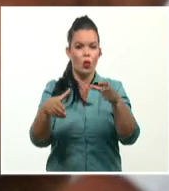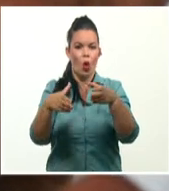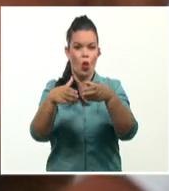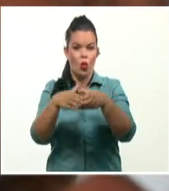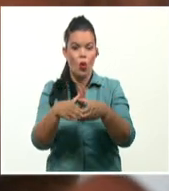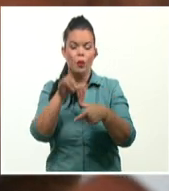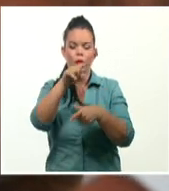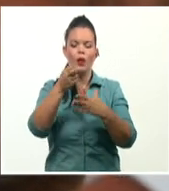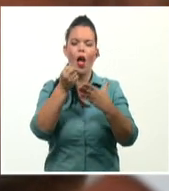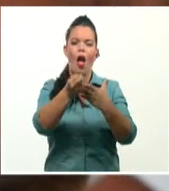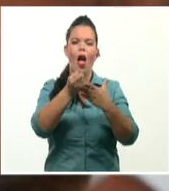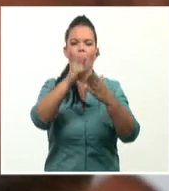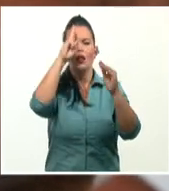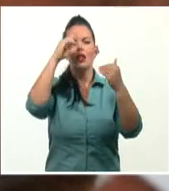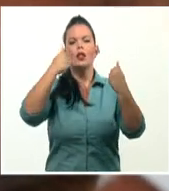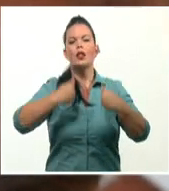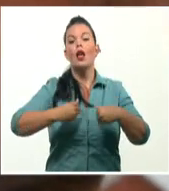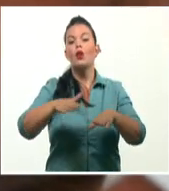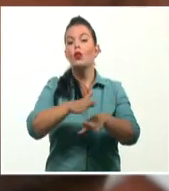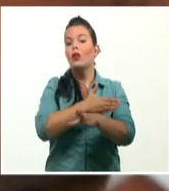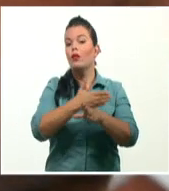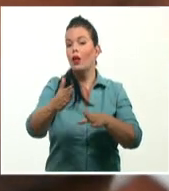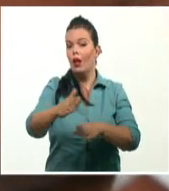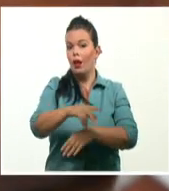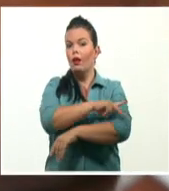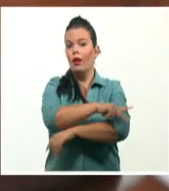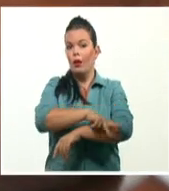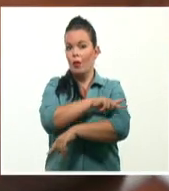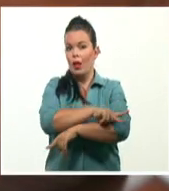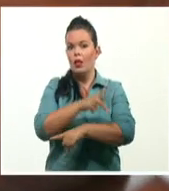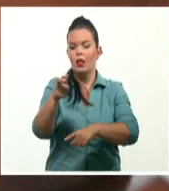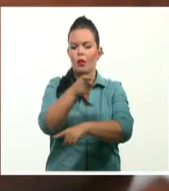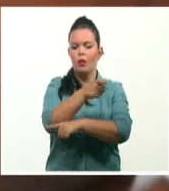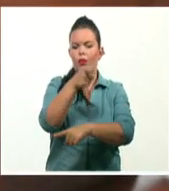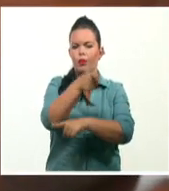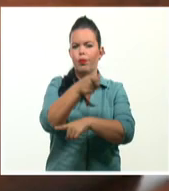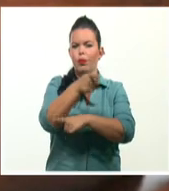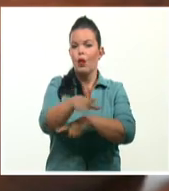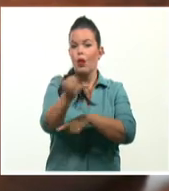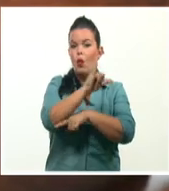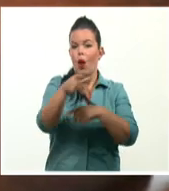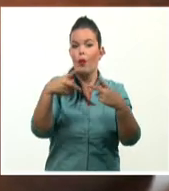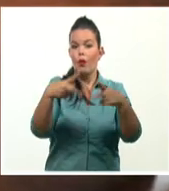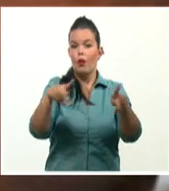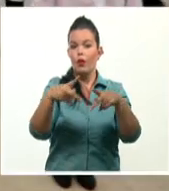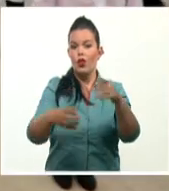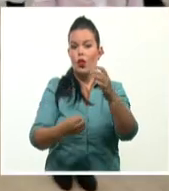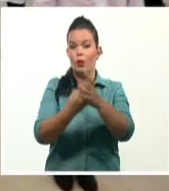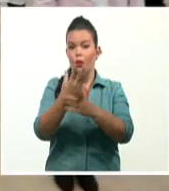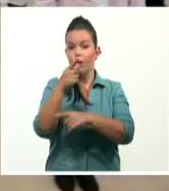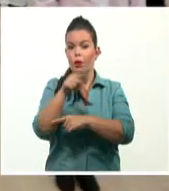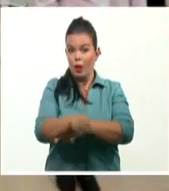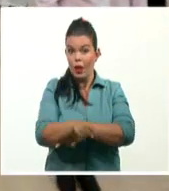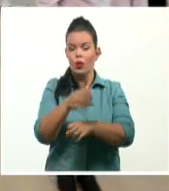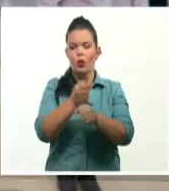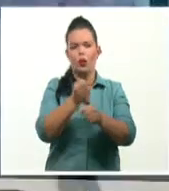salud en varios países y la formación de profesionales son parte de la labor internacionalista de la salud cubana.